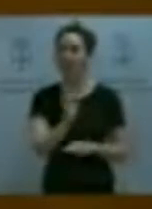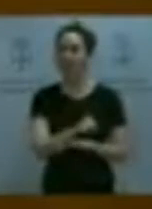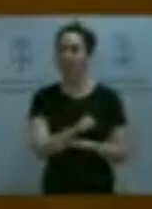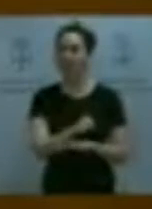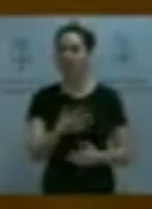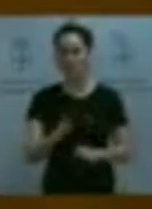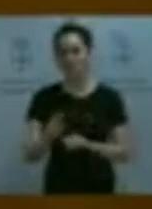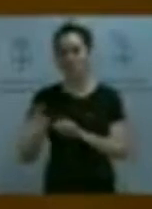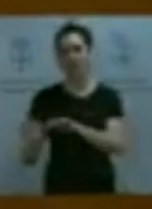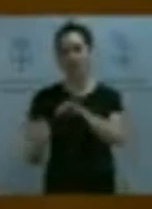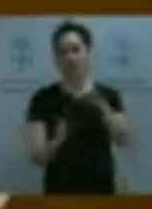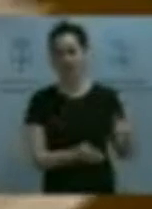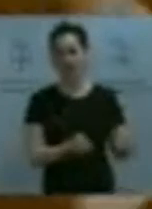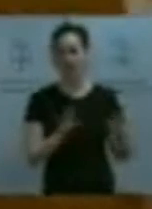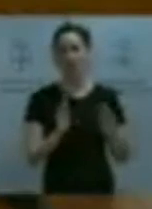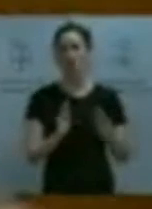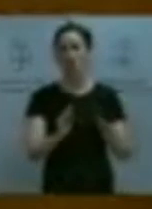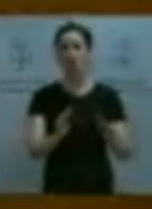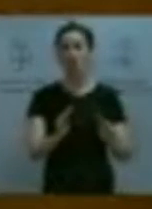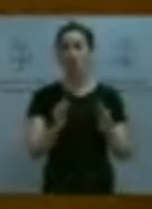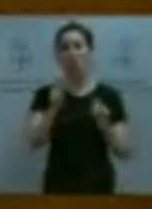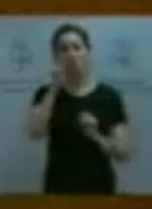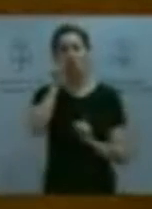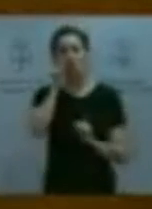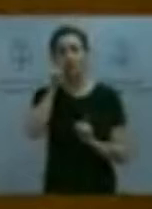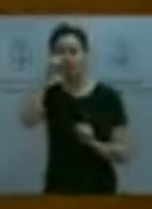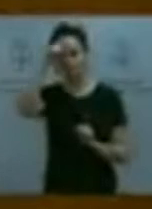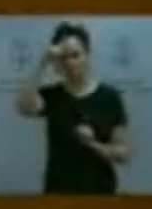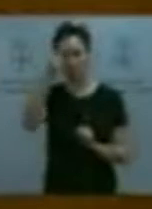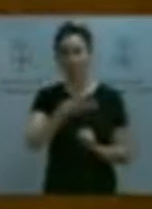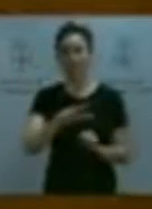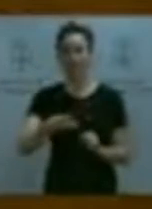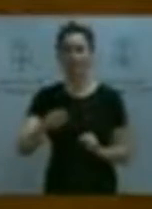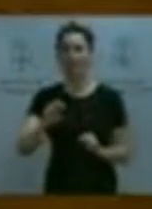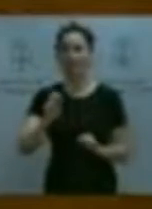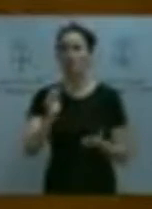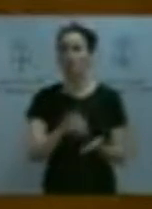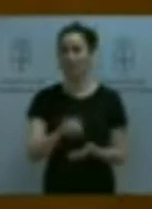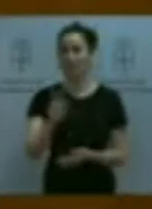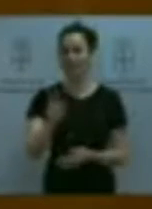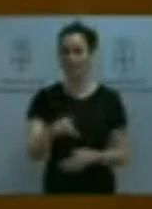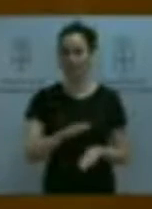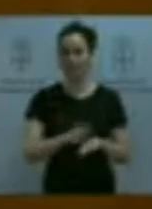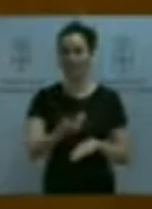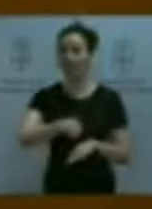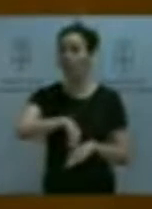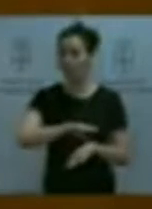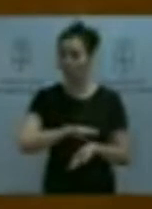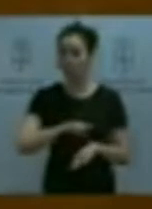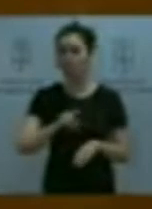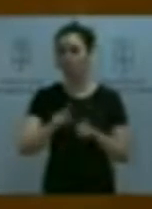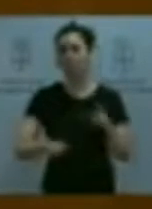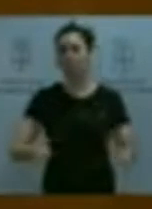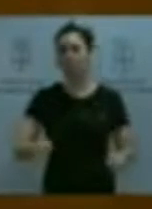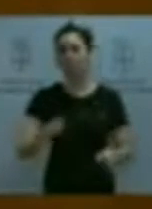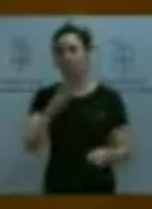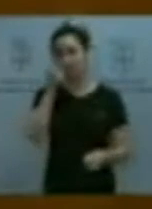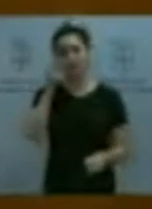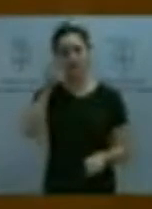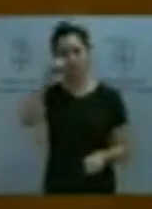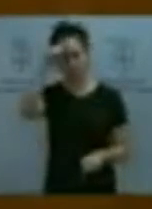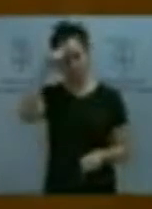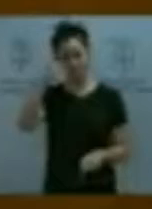dicho, 300.000 euros para todo el turismo cultural de Asturias, para todo el turismo cultural. Claro, luego las cosas, no me extraña, otro turismo de